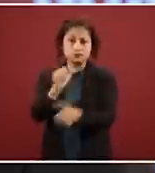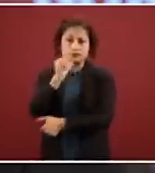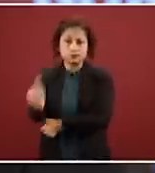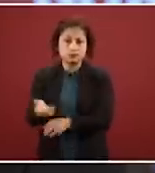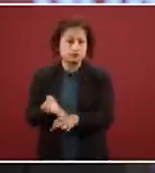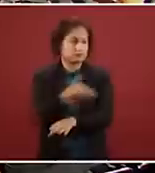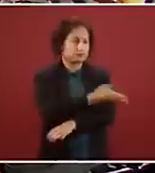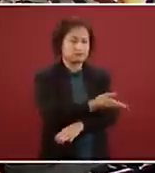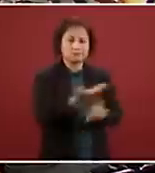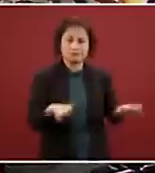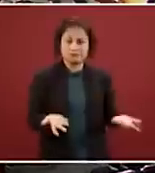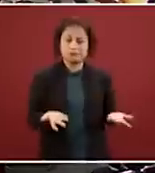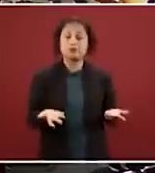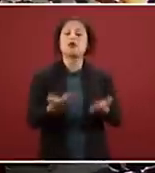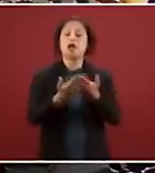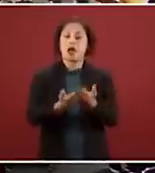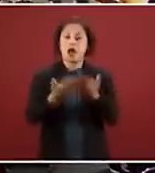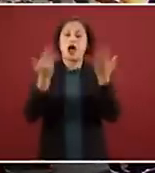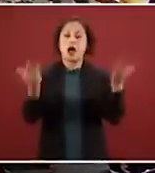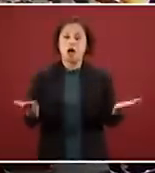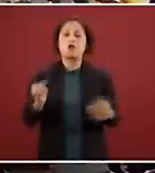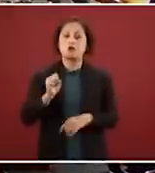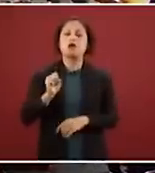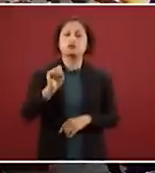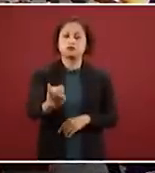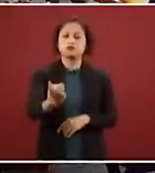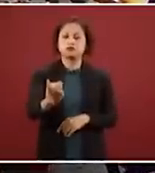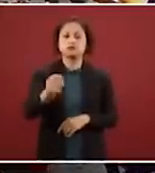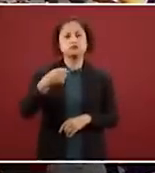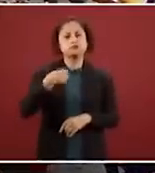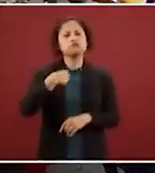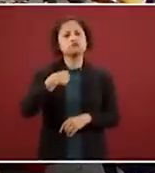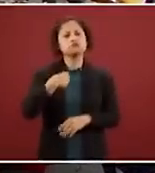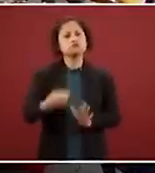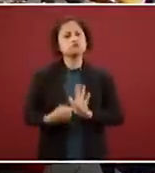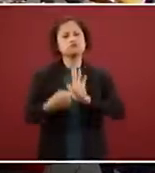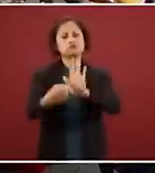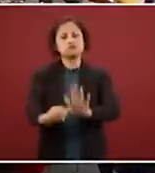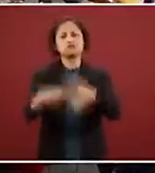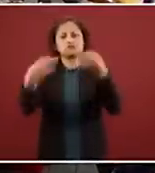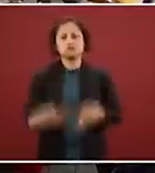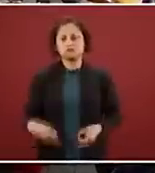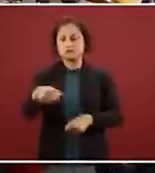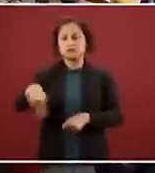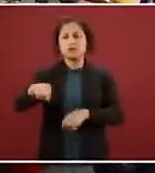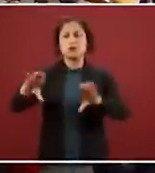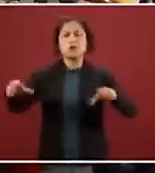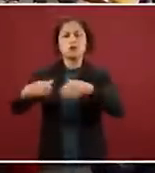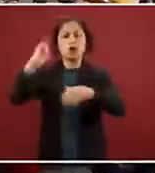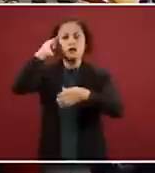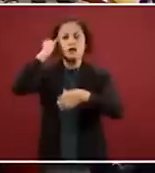Ahora puedo decir que las comunidades indígenas están recibiendo apoyos como nunca.